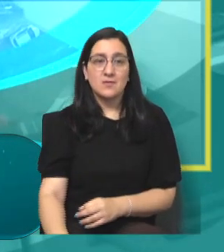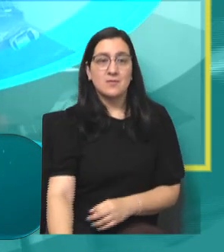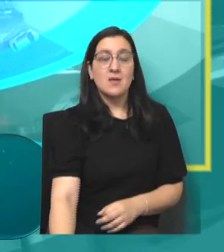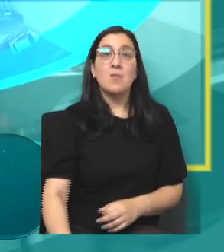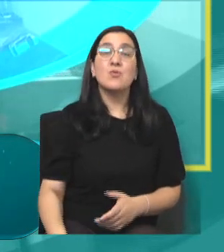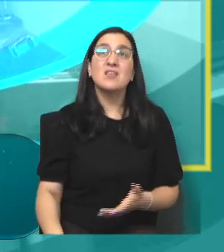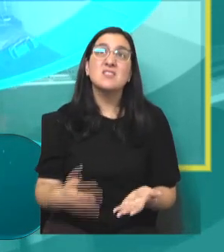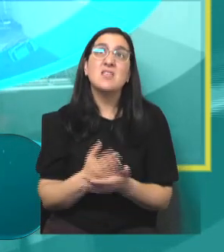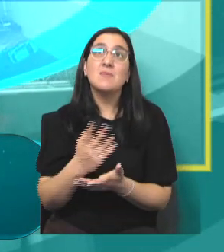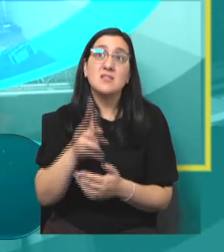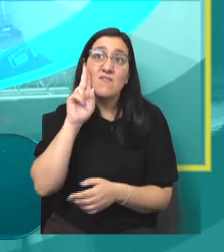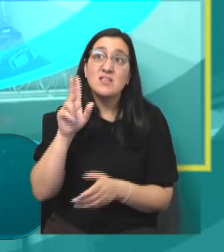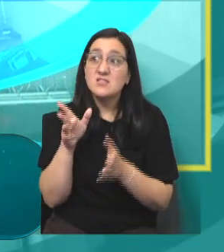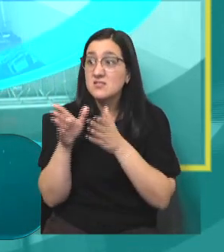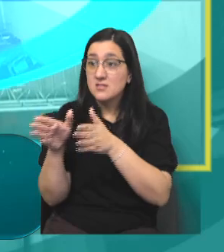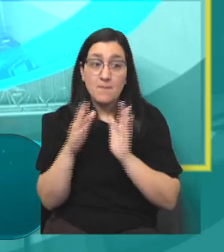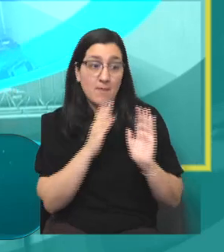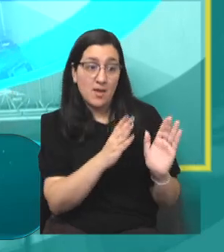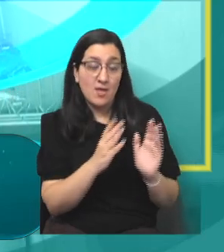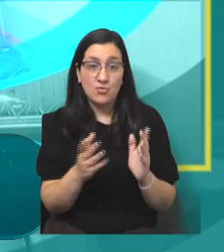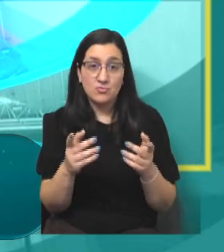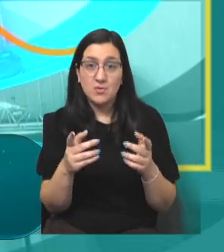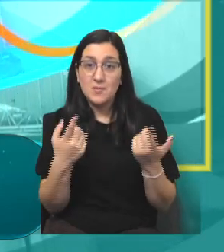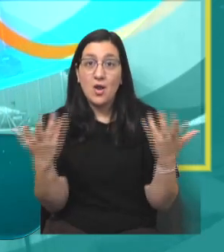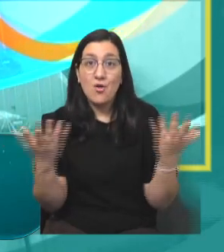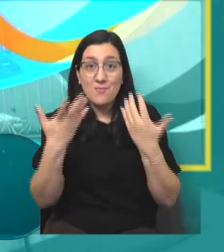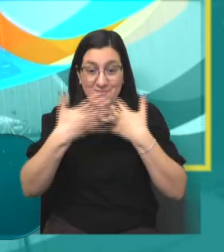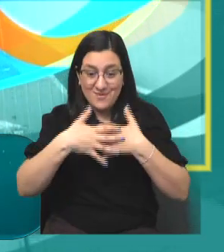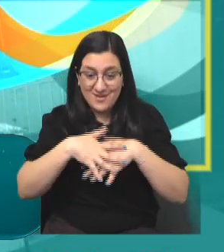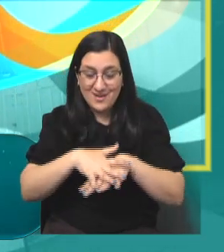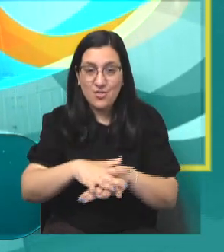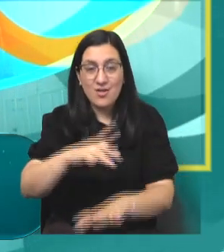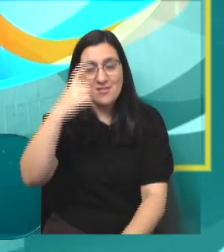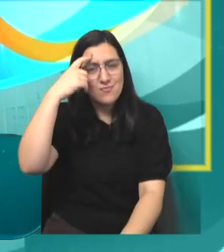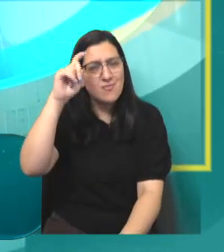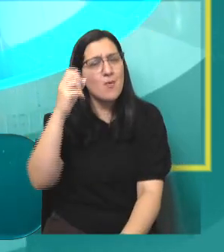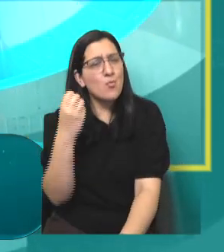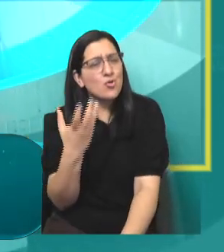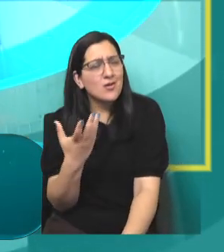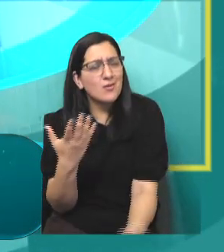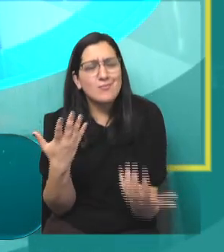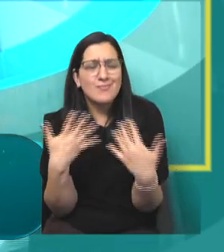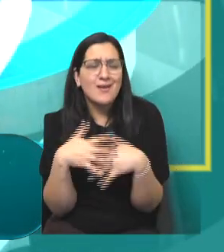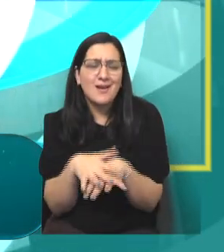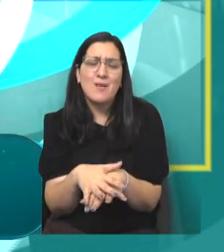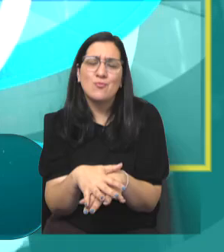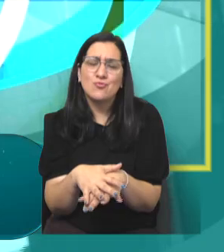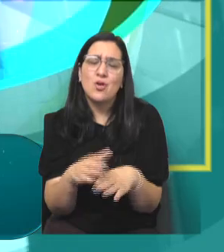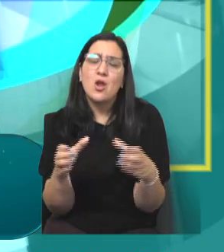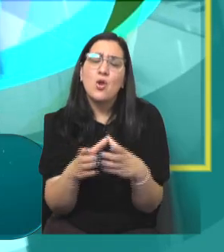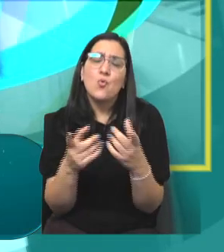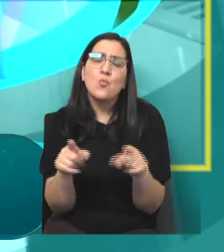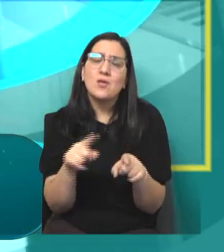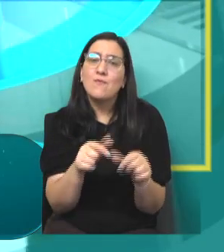poeta diciendo, ¿no?, declamando sus textos, ¿no? Pero en este caso a Fabián se le ocurrió la idea, che, ¿por qué no lo haces con la banda que a